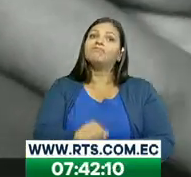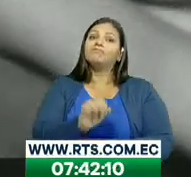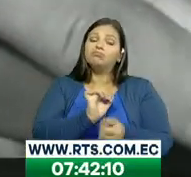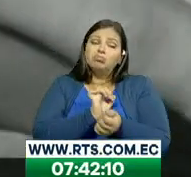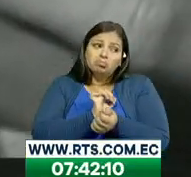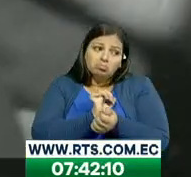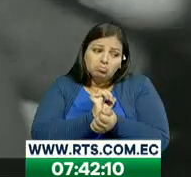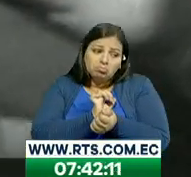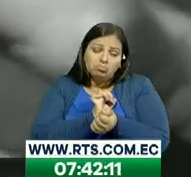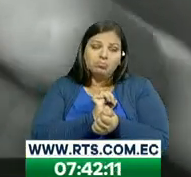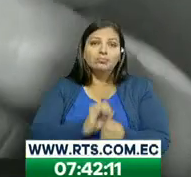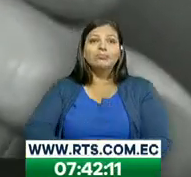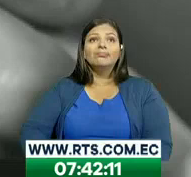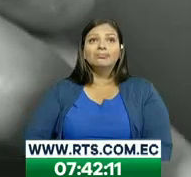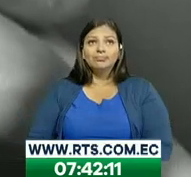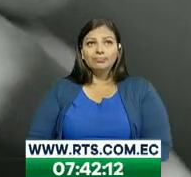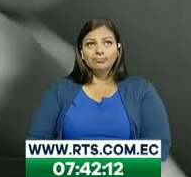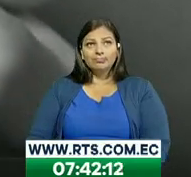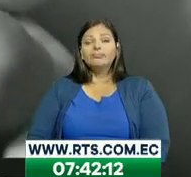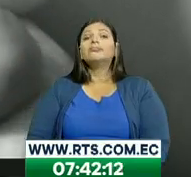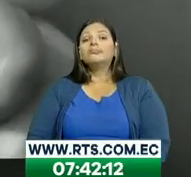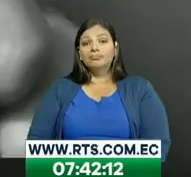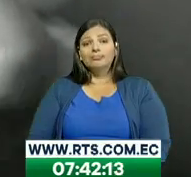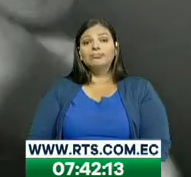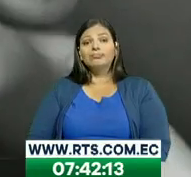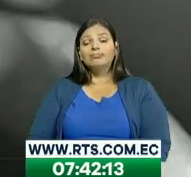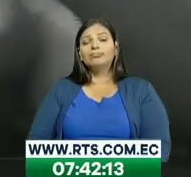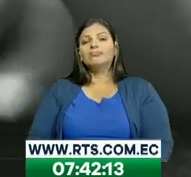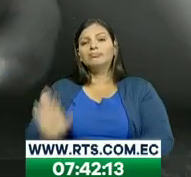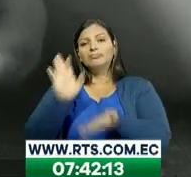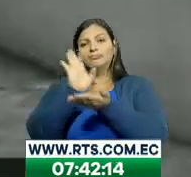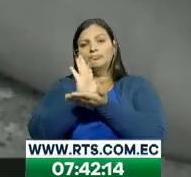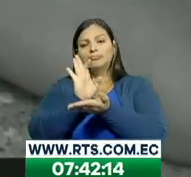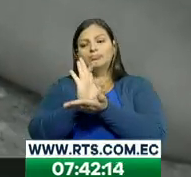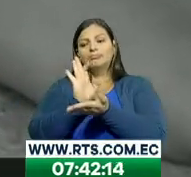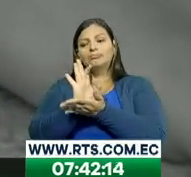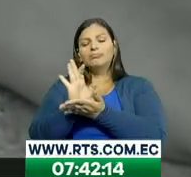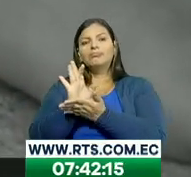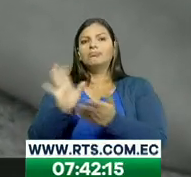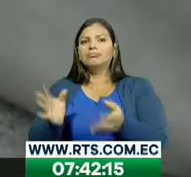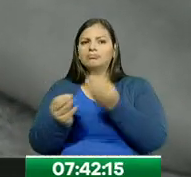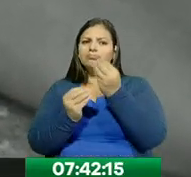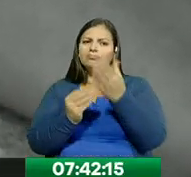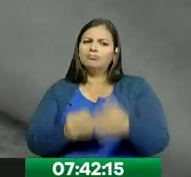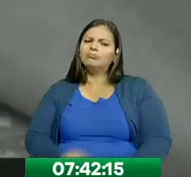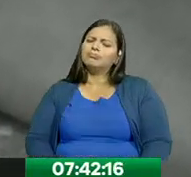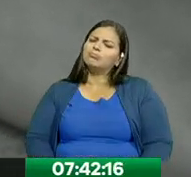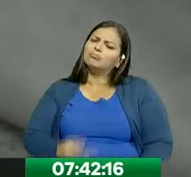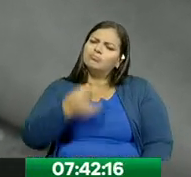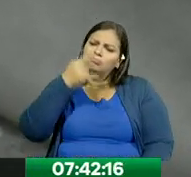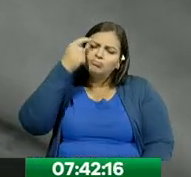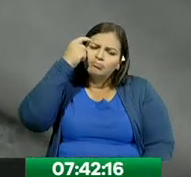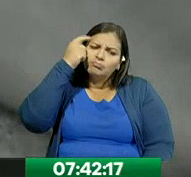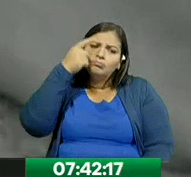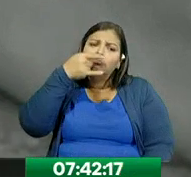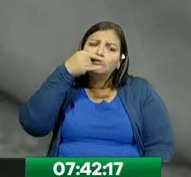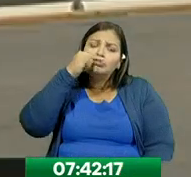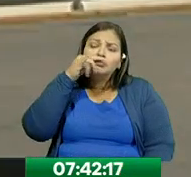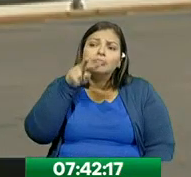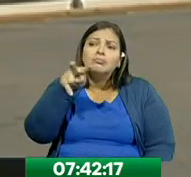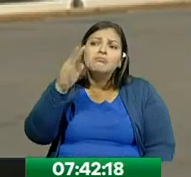analiza la situación legal de él que según testigos presuntamente evitó un nuevo caso de femicidio en el sur de guayaquil